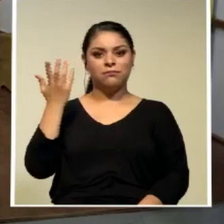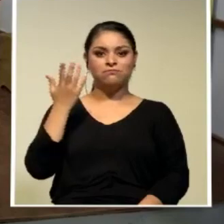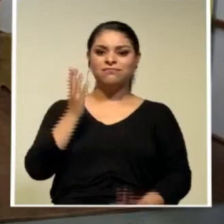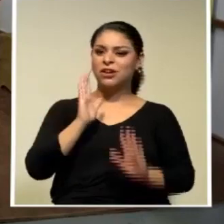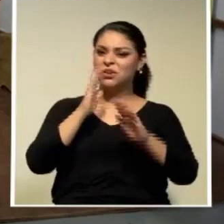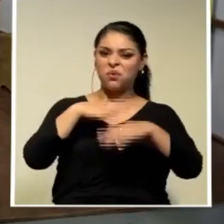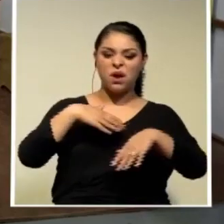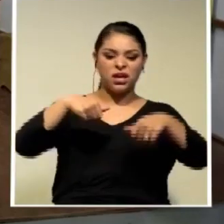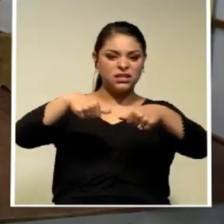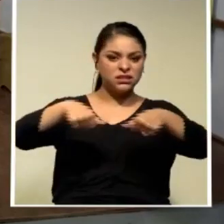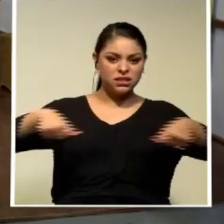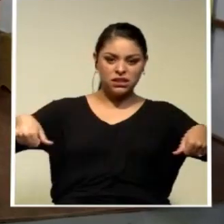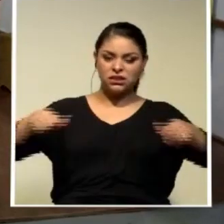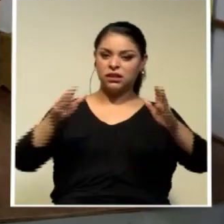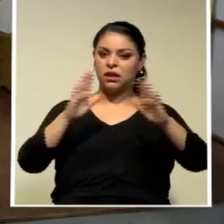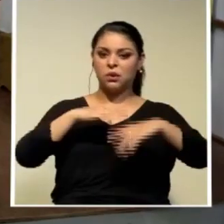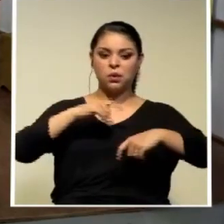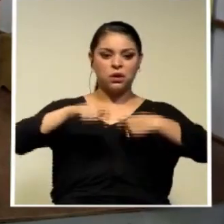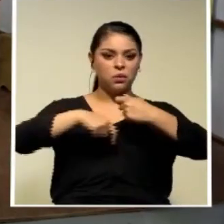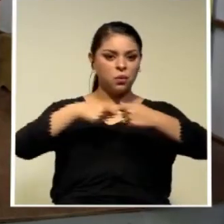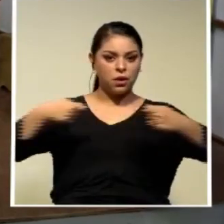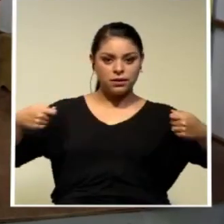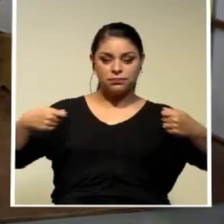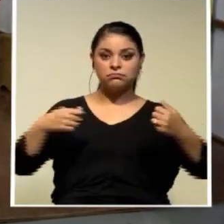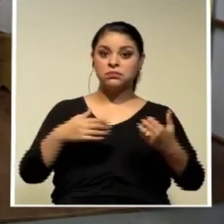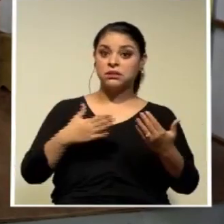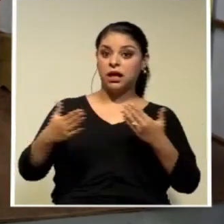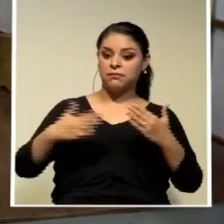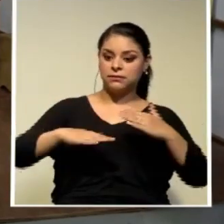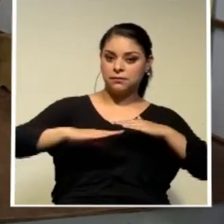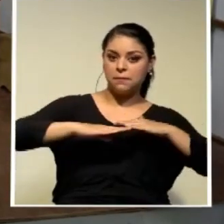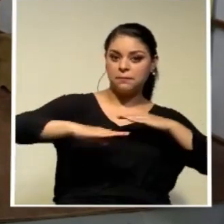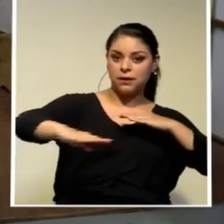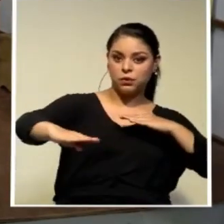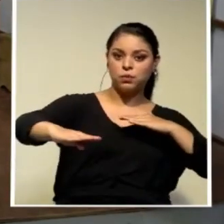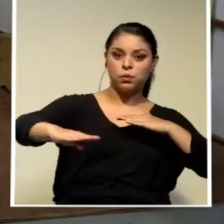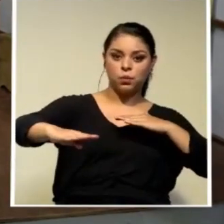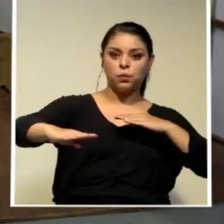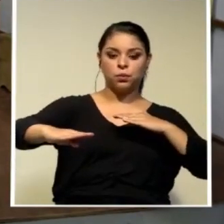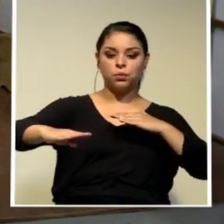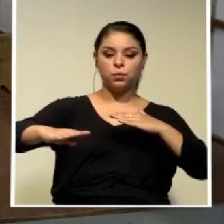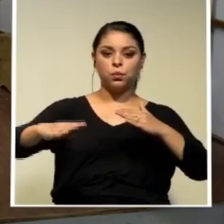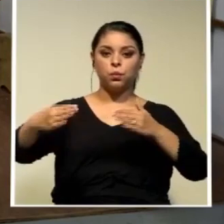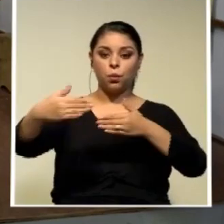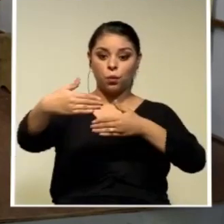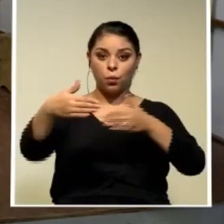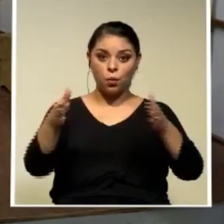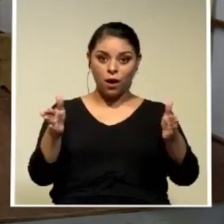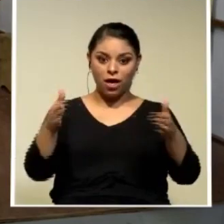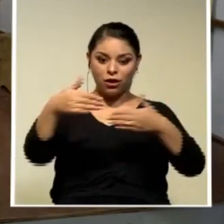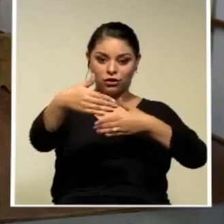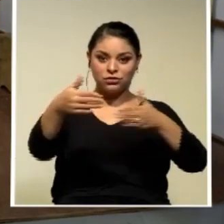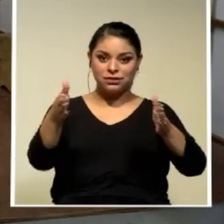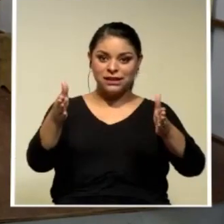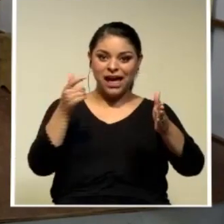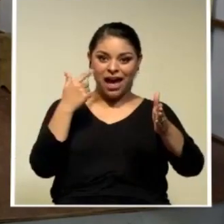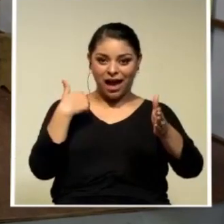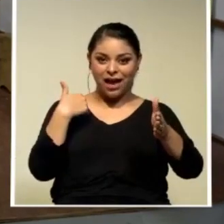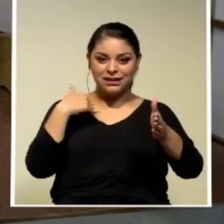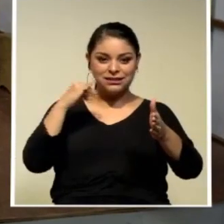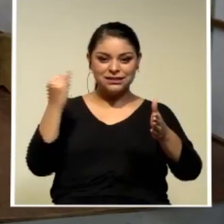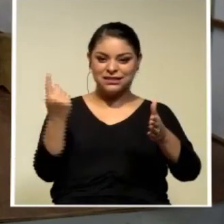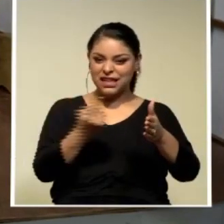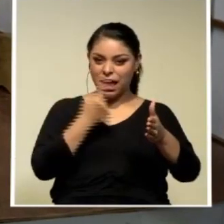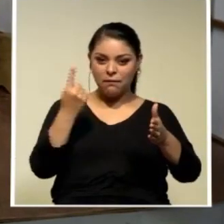tenemos cinta, si no tenemos cuerda, quizás en el piso, en los en cuadros. En la rayita. Ajá, en la rayita de los cuadros